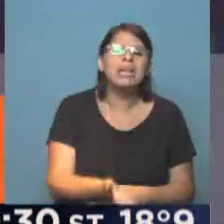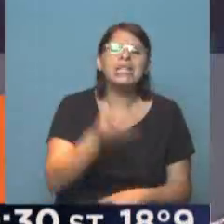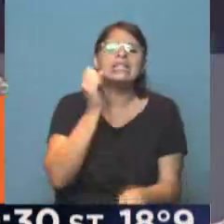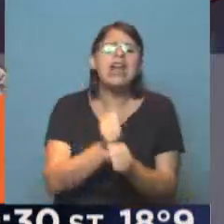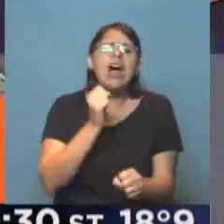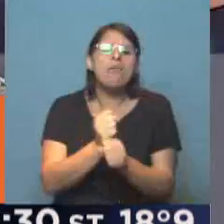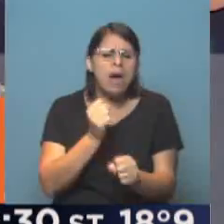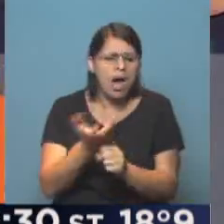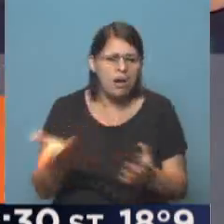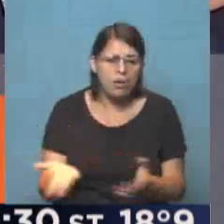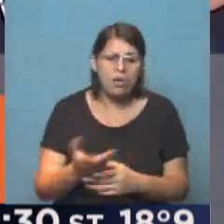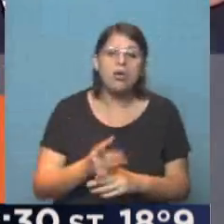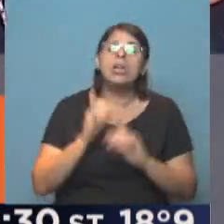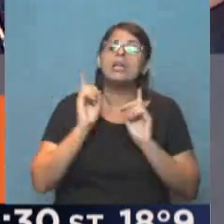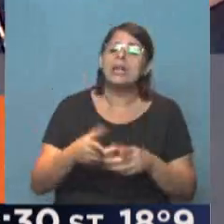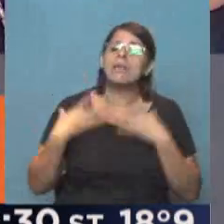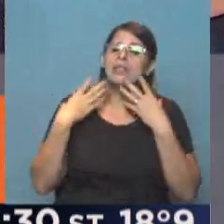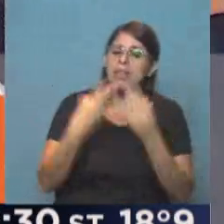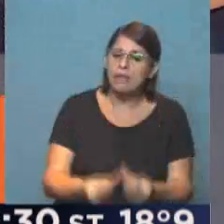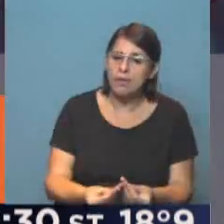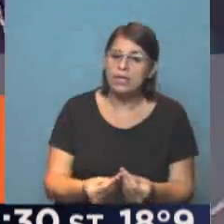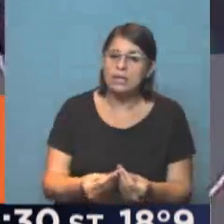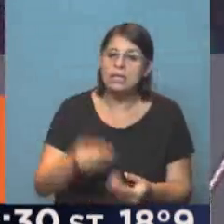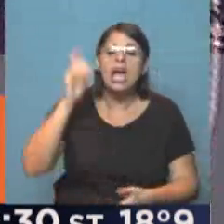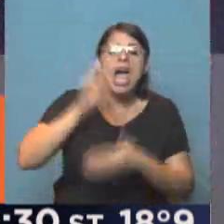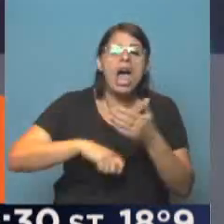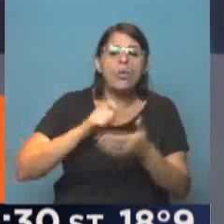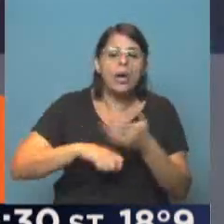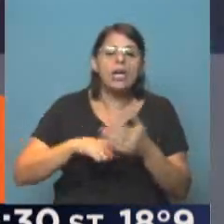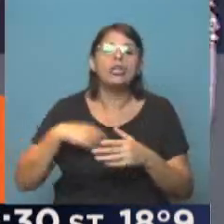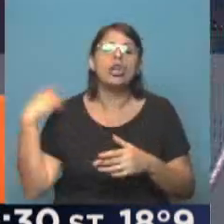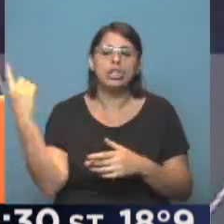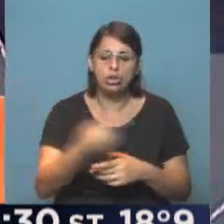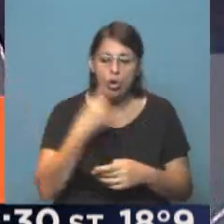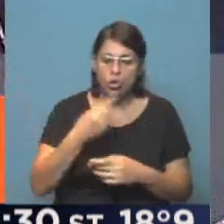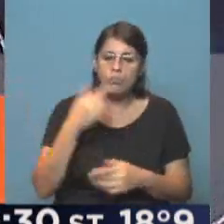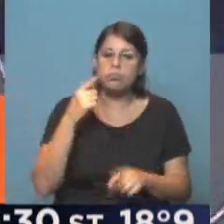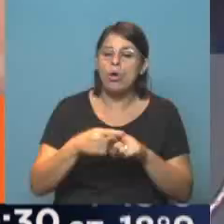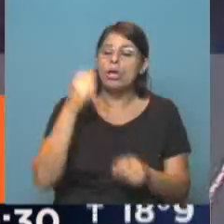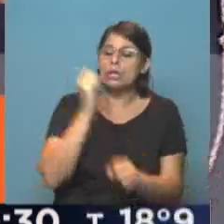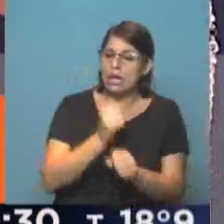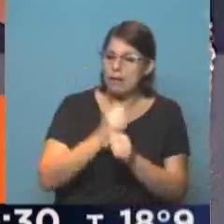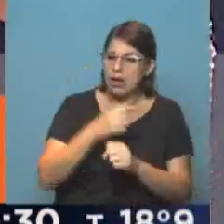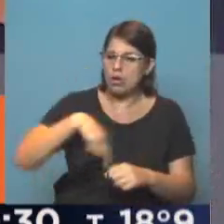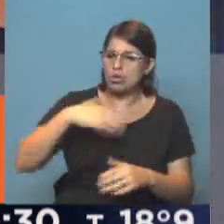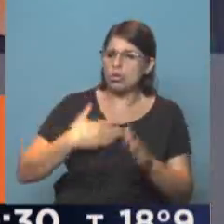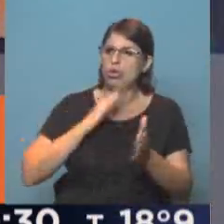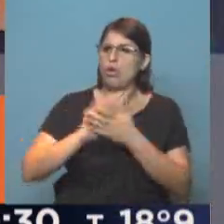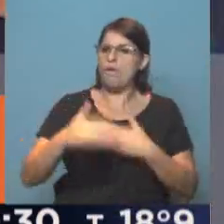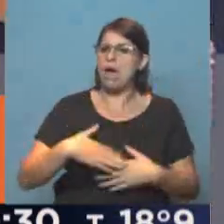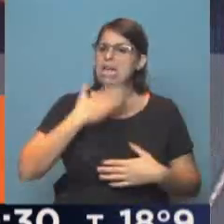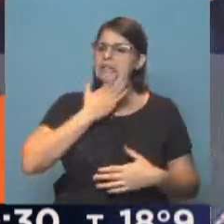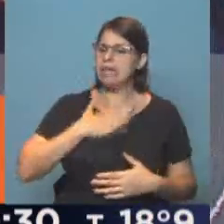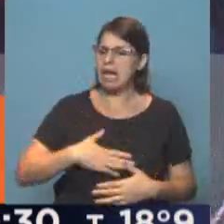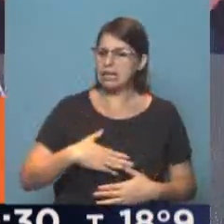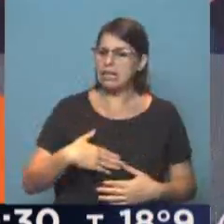de trabajo y la defensa del convenio colectivo. Salimos con la frente en alta y